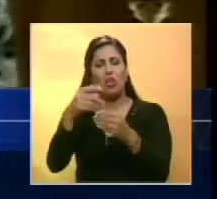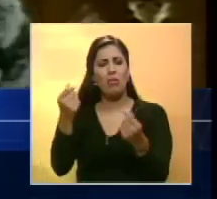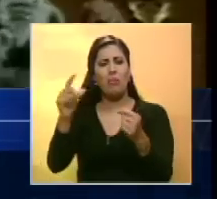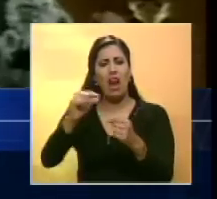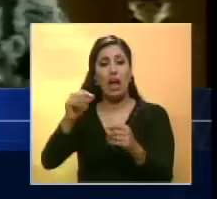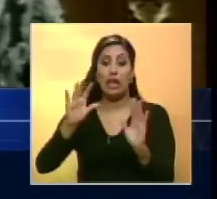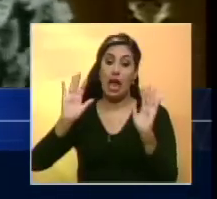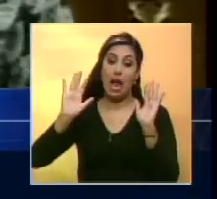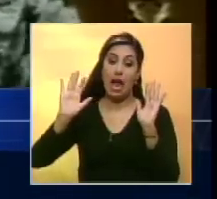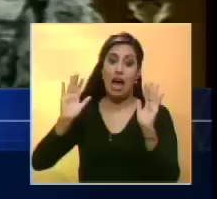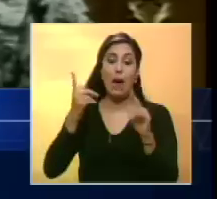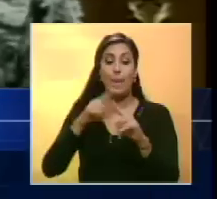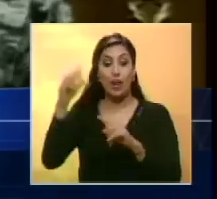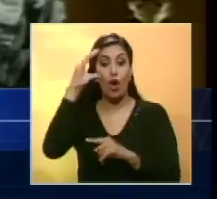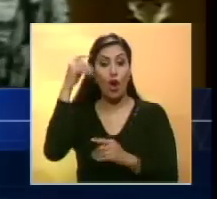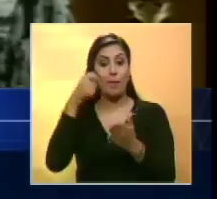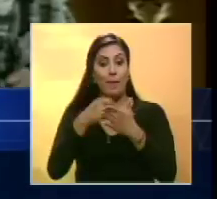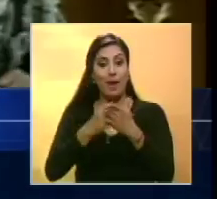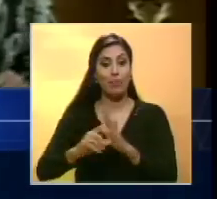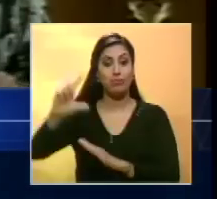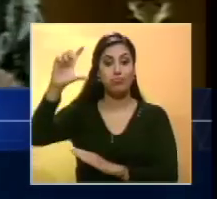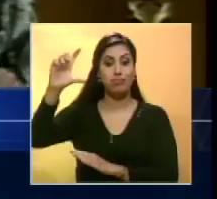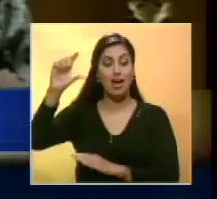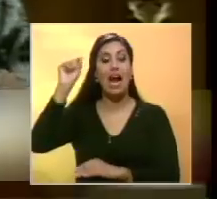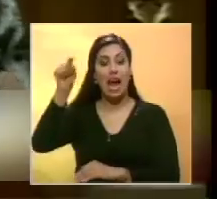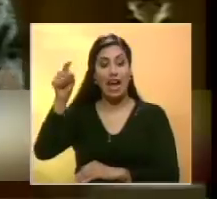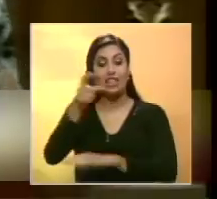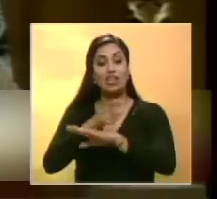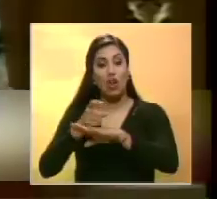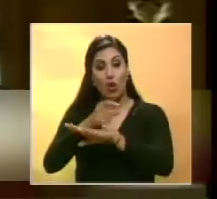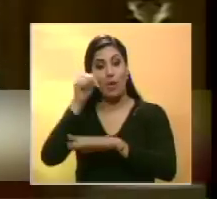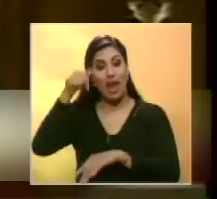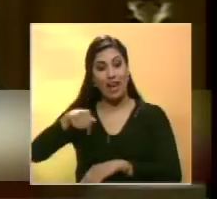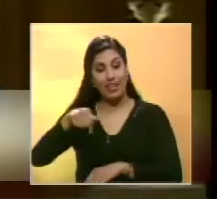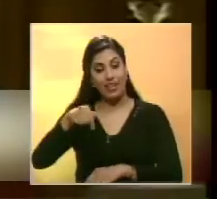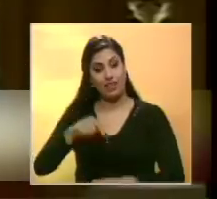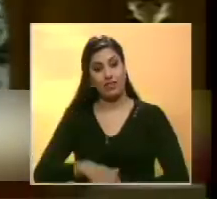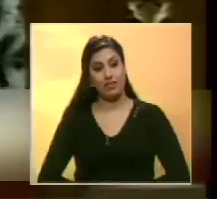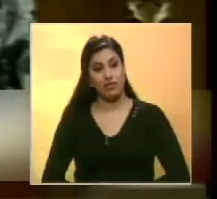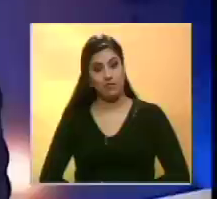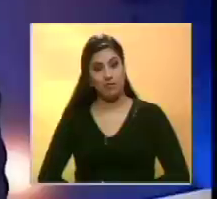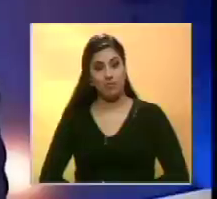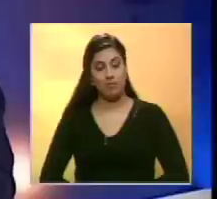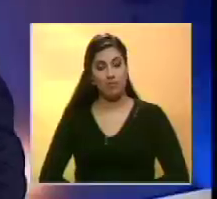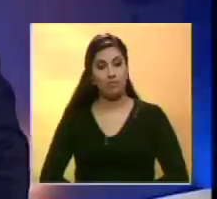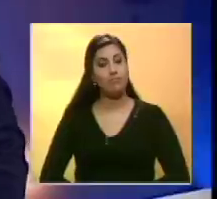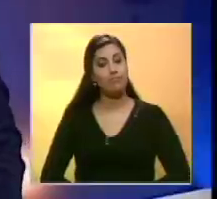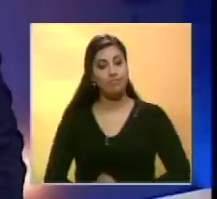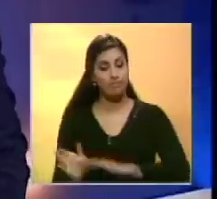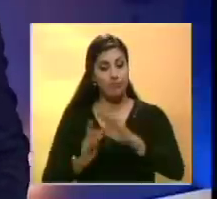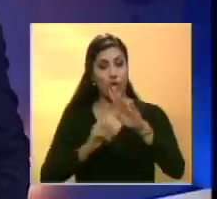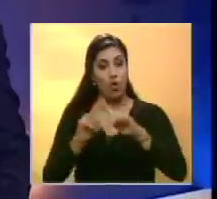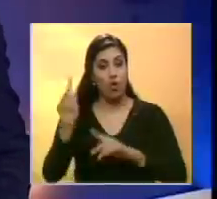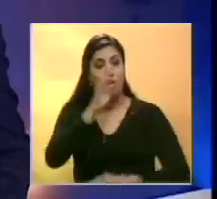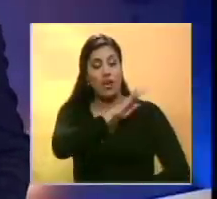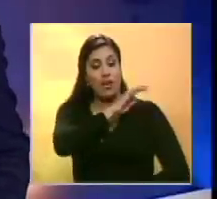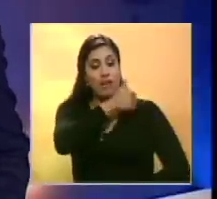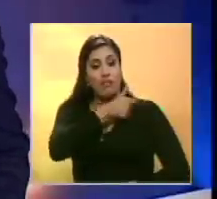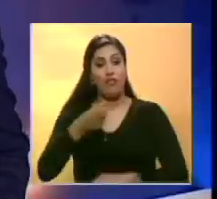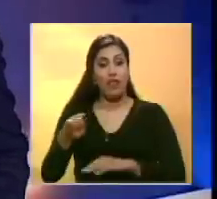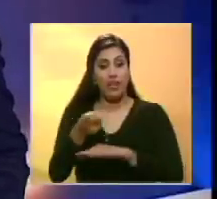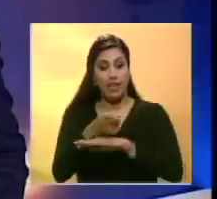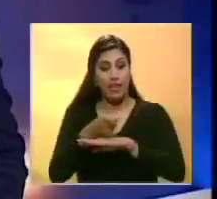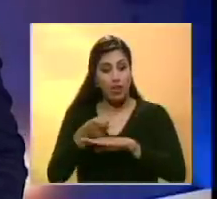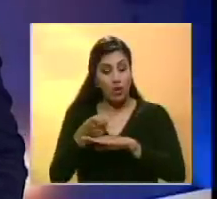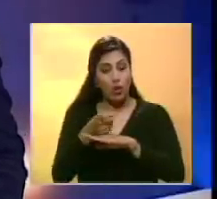nada. Ah, pero a los colombianos hay que pagarle 2.000. Ese es el gobernador que estaba aquí, señores. El jefe de la fracción parlamentaria del Gran